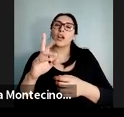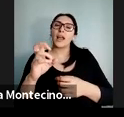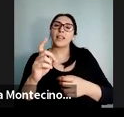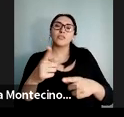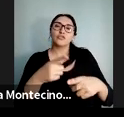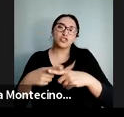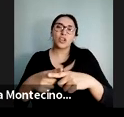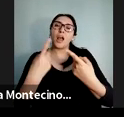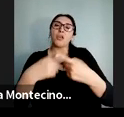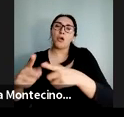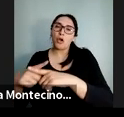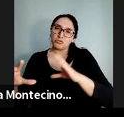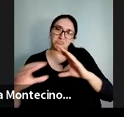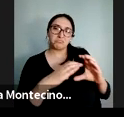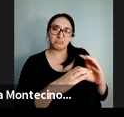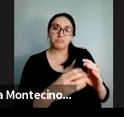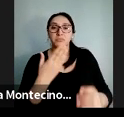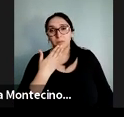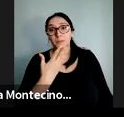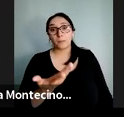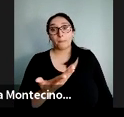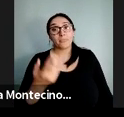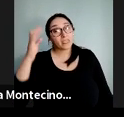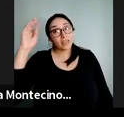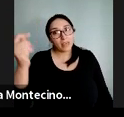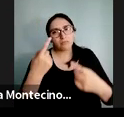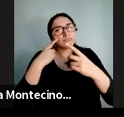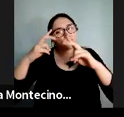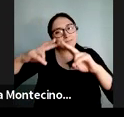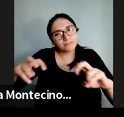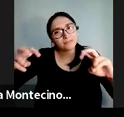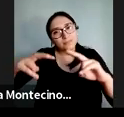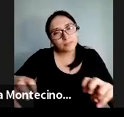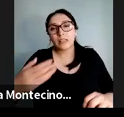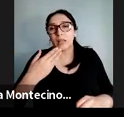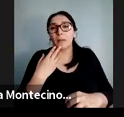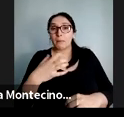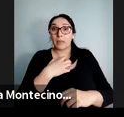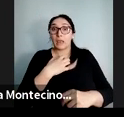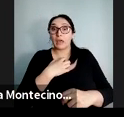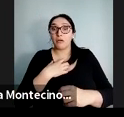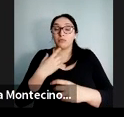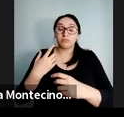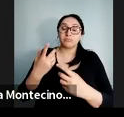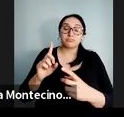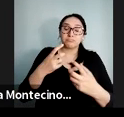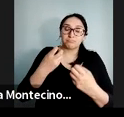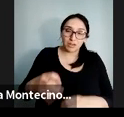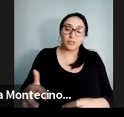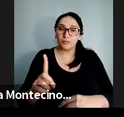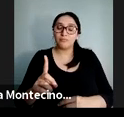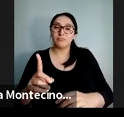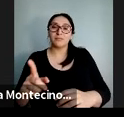de comunicación y así. La idea es que vayan explorando y que también perderle el miedo eh, a